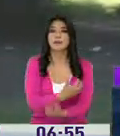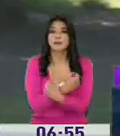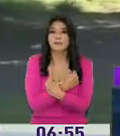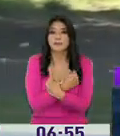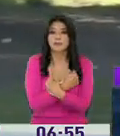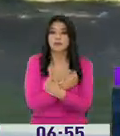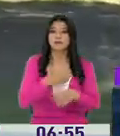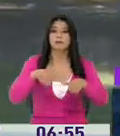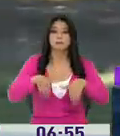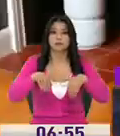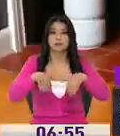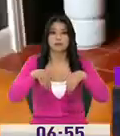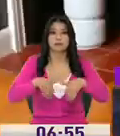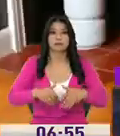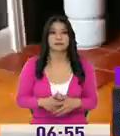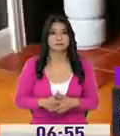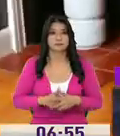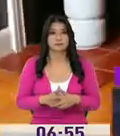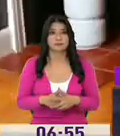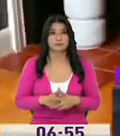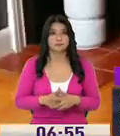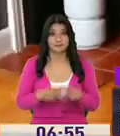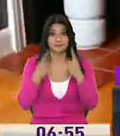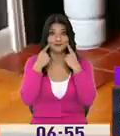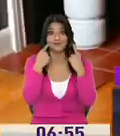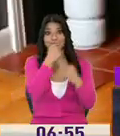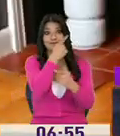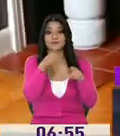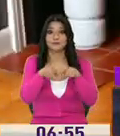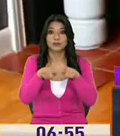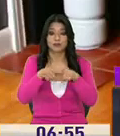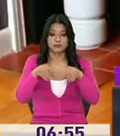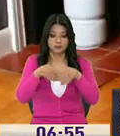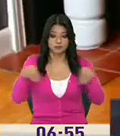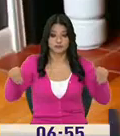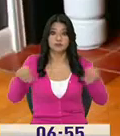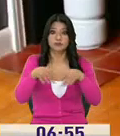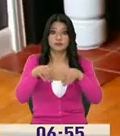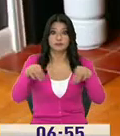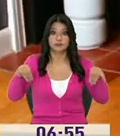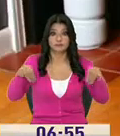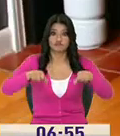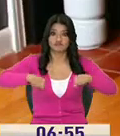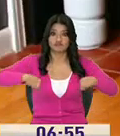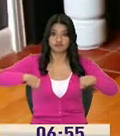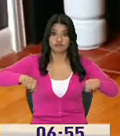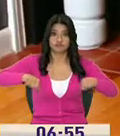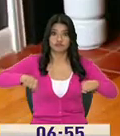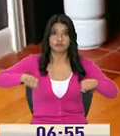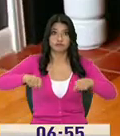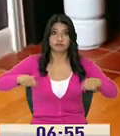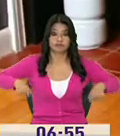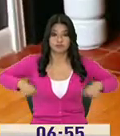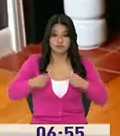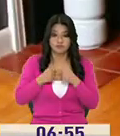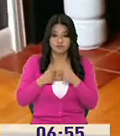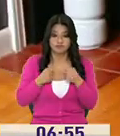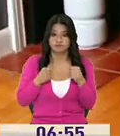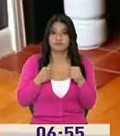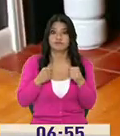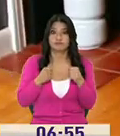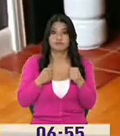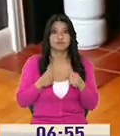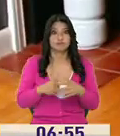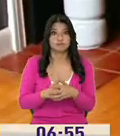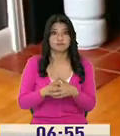tome nota se enreda el cuerpo de la mascota con un trozo de tela de tal manera que no se sienta solo inicia colocando